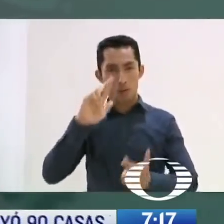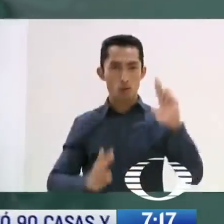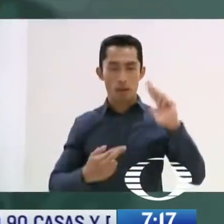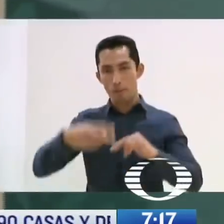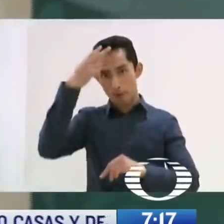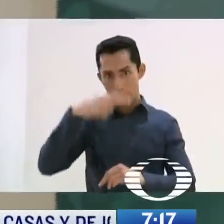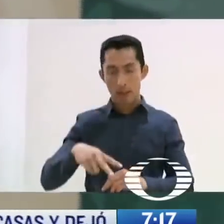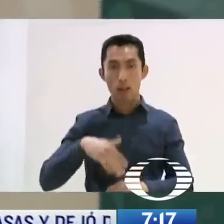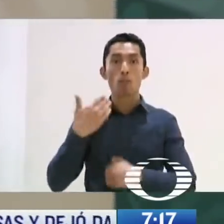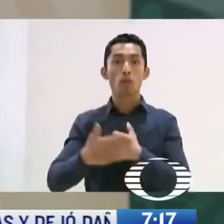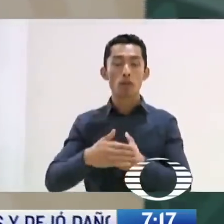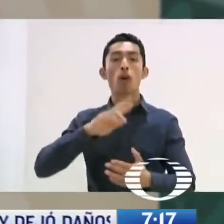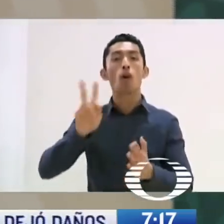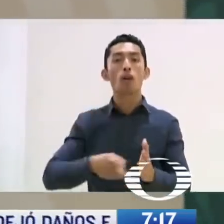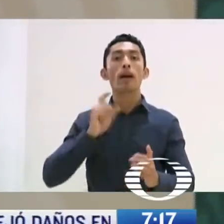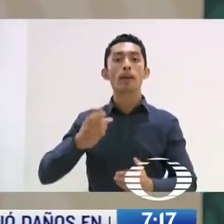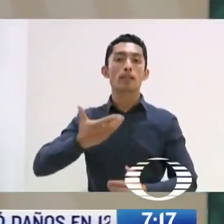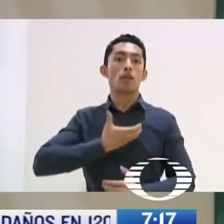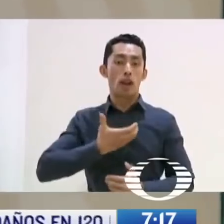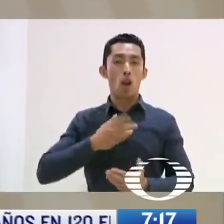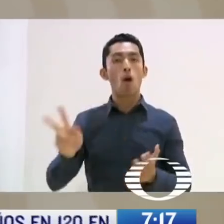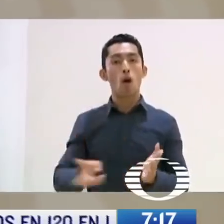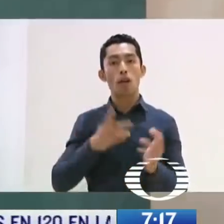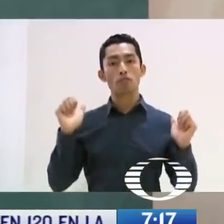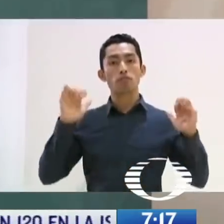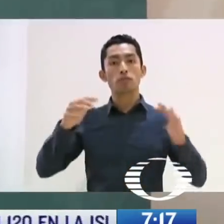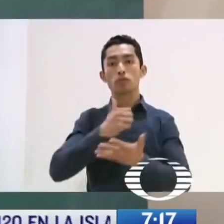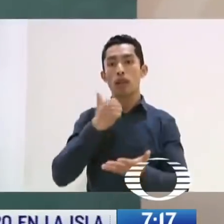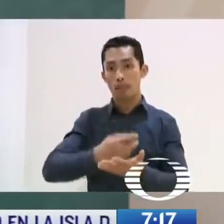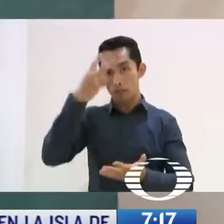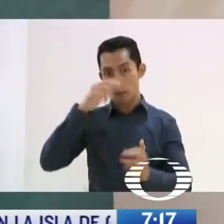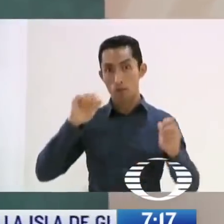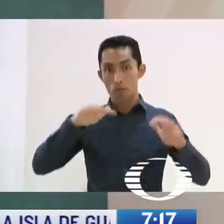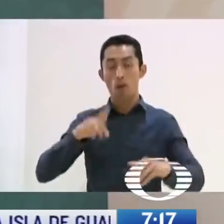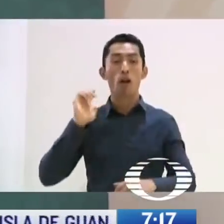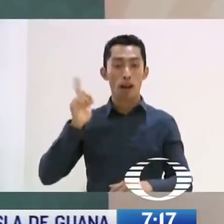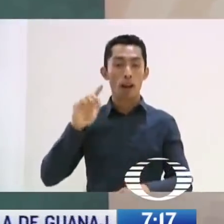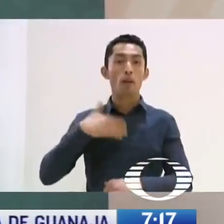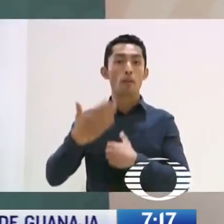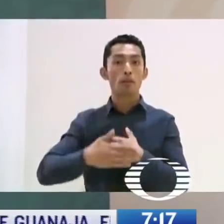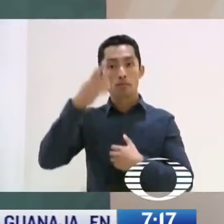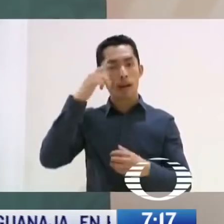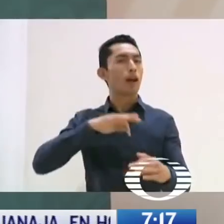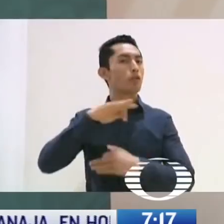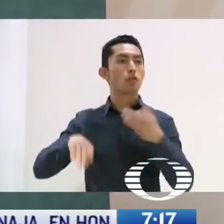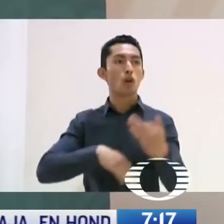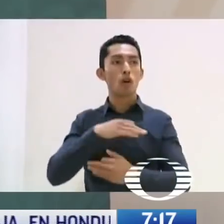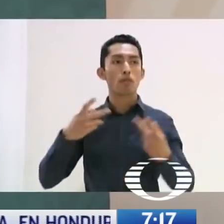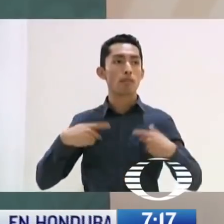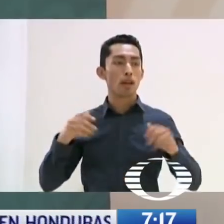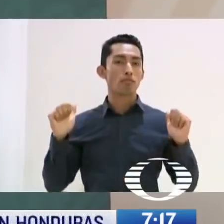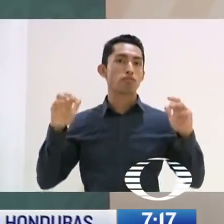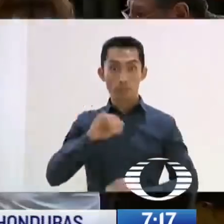será abierto al público. Será el primer acto masivo ya como el reinicio de eventos abiertos a la ciudadanía de sus giras